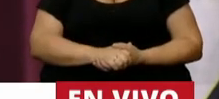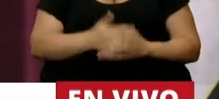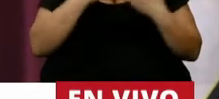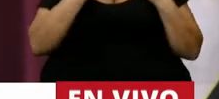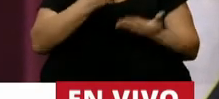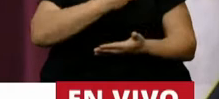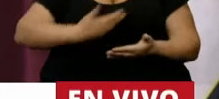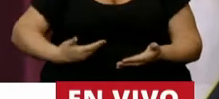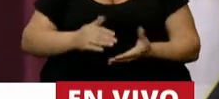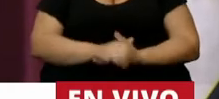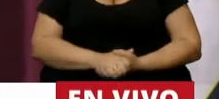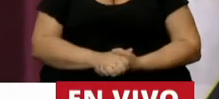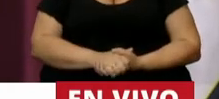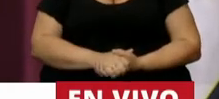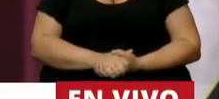Gracias, presidente.